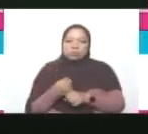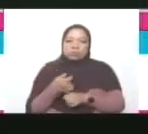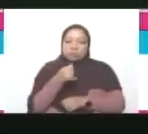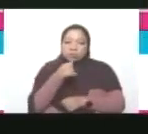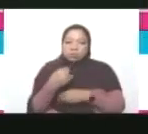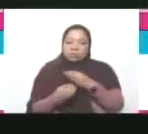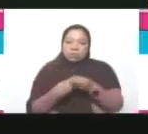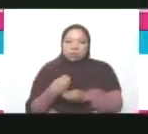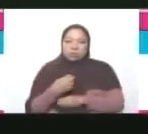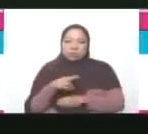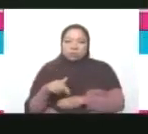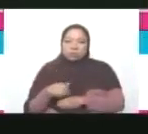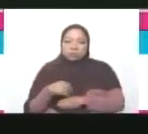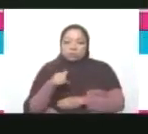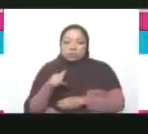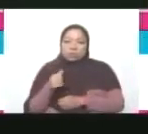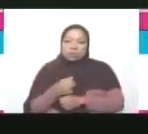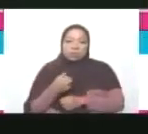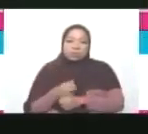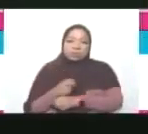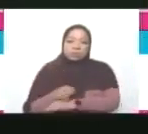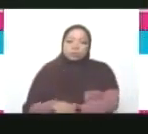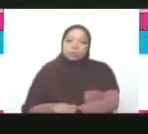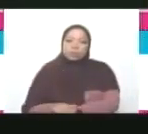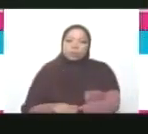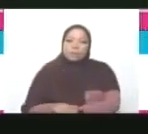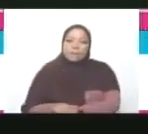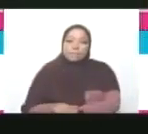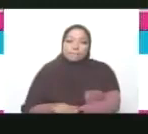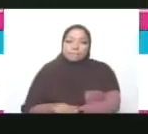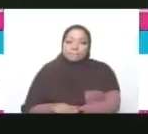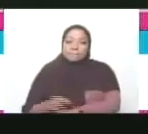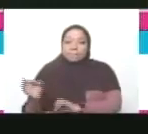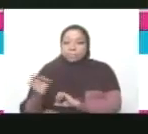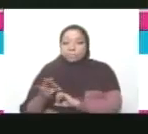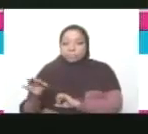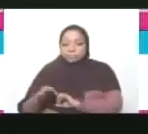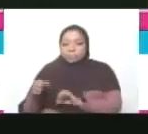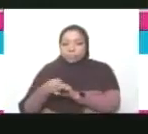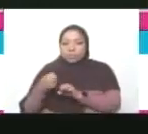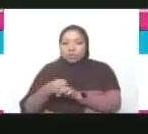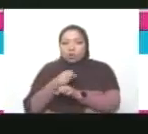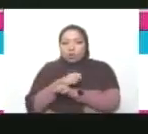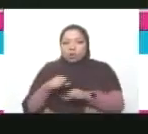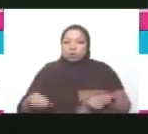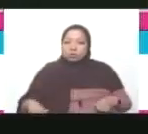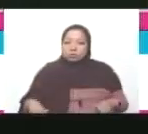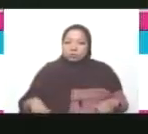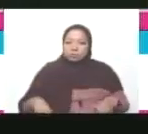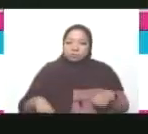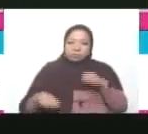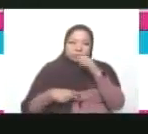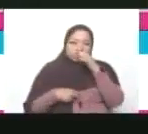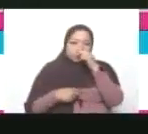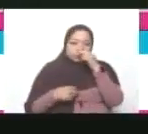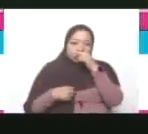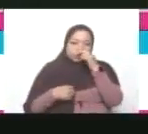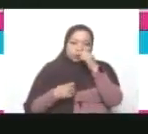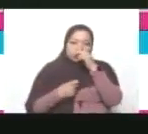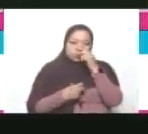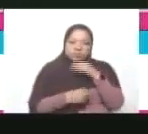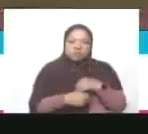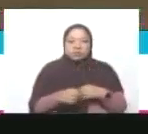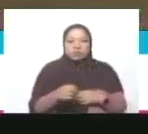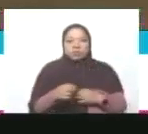siga bendiciendo grandemente. Amén, digo yo, desde amén. Desde el municipio de Esteller, el Estado Portuguesa, con Maduro, cuente con